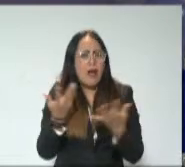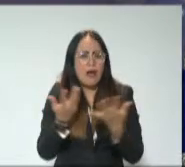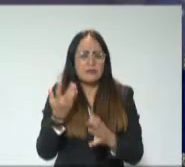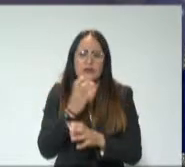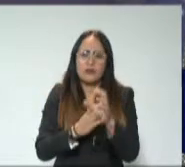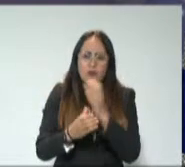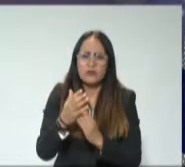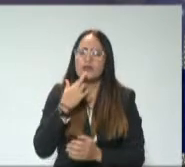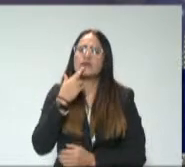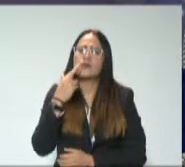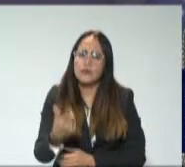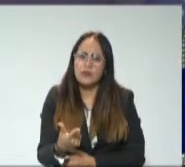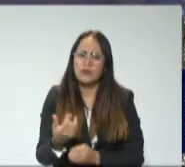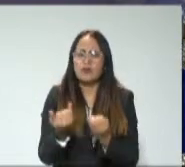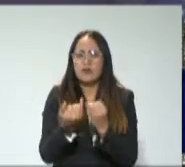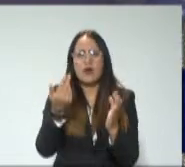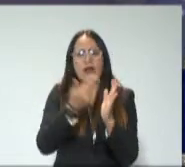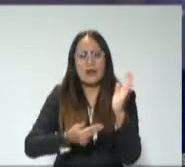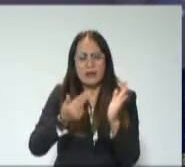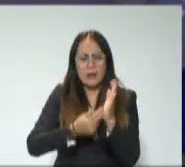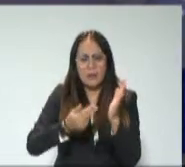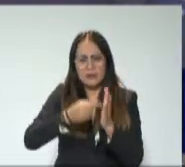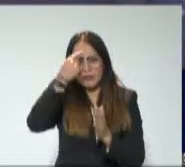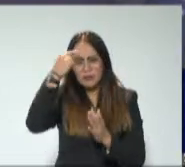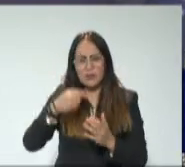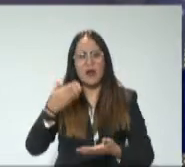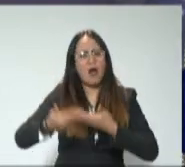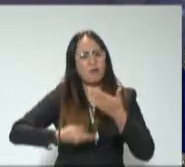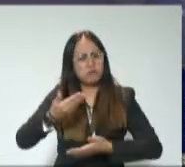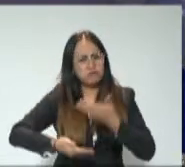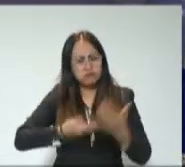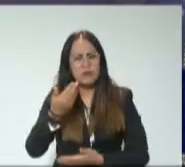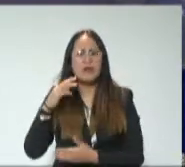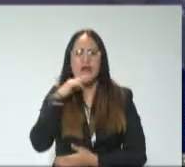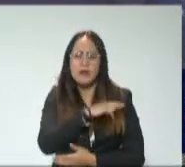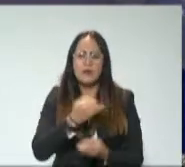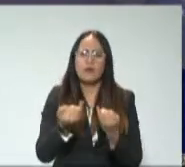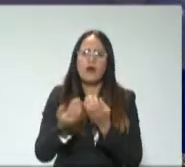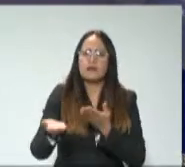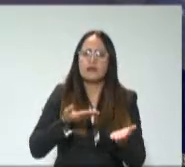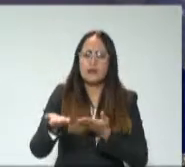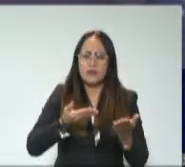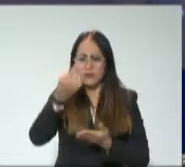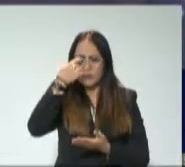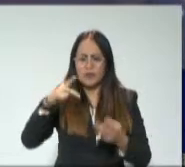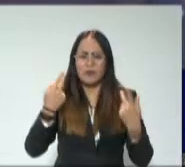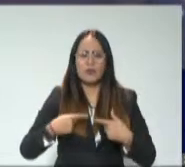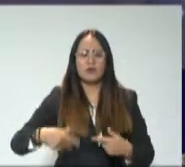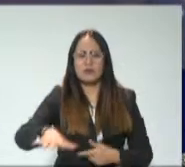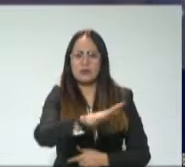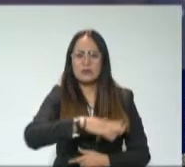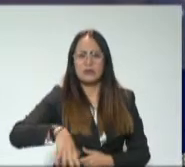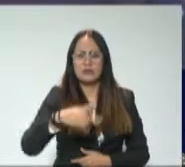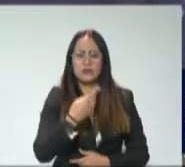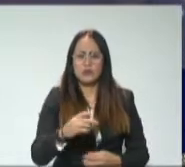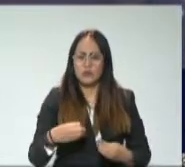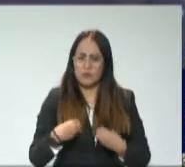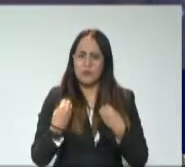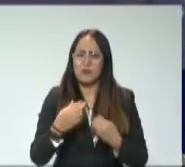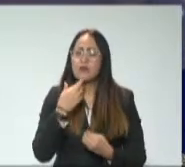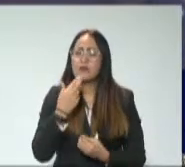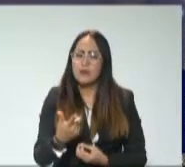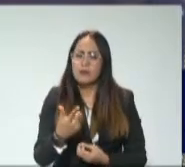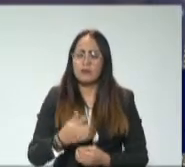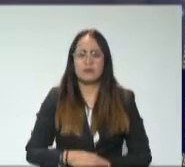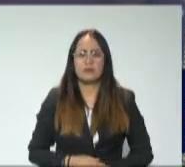de herramientas para eficientar procesos y servicios para mejorar la vida de todos nosotros la